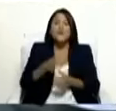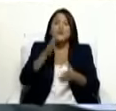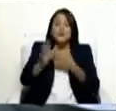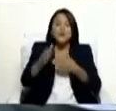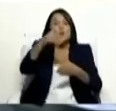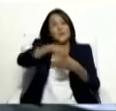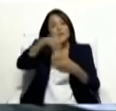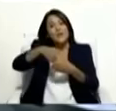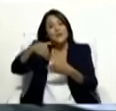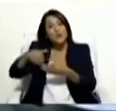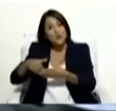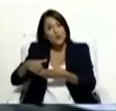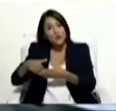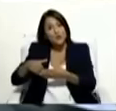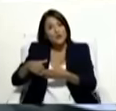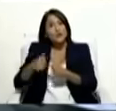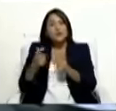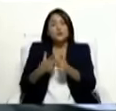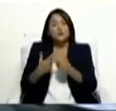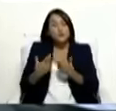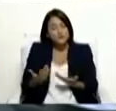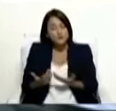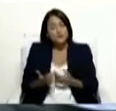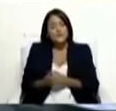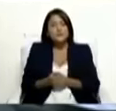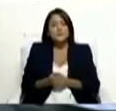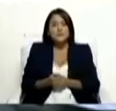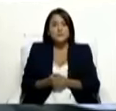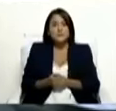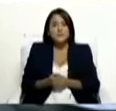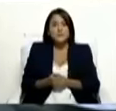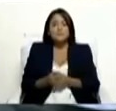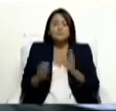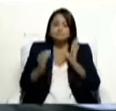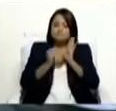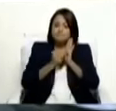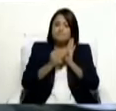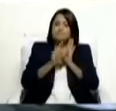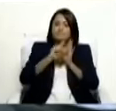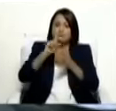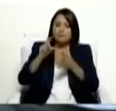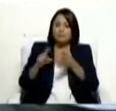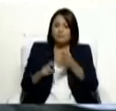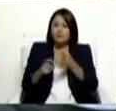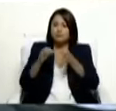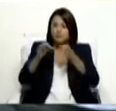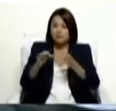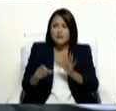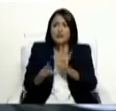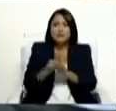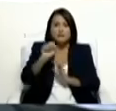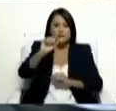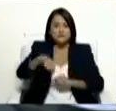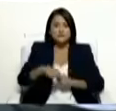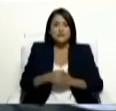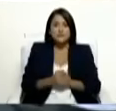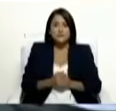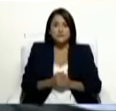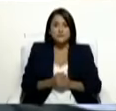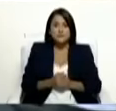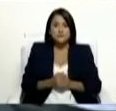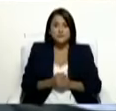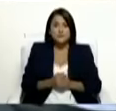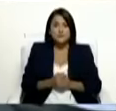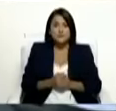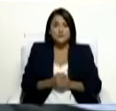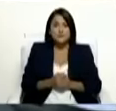popular, ratificando la constitucionalidad de su contenido. Es un